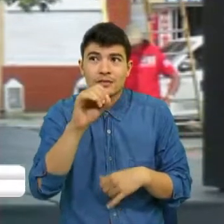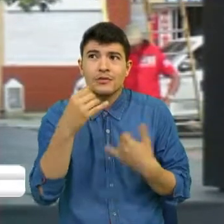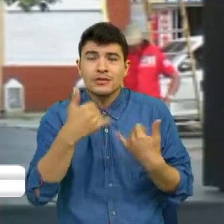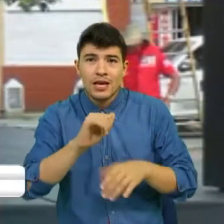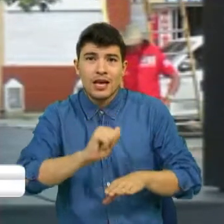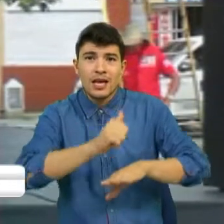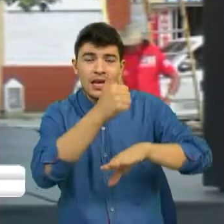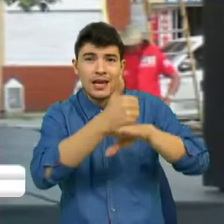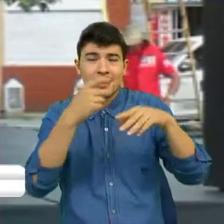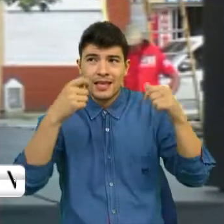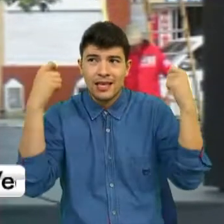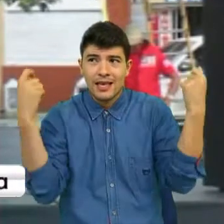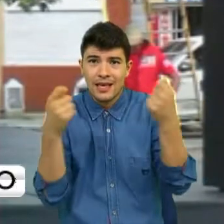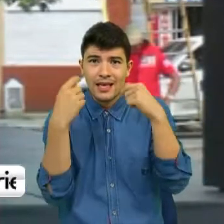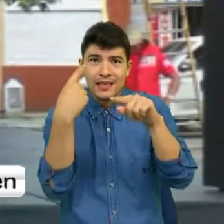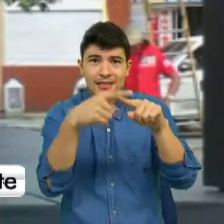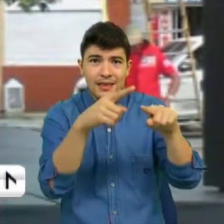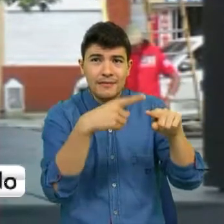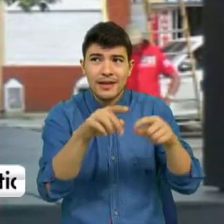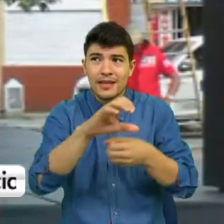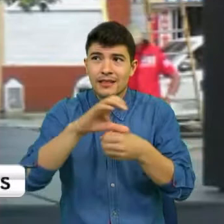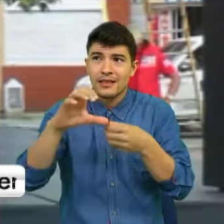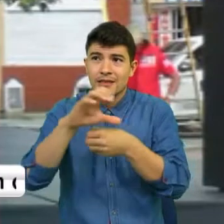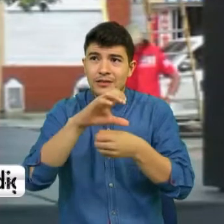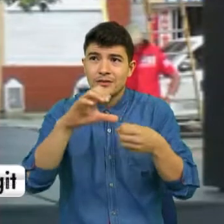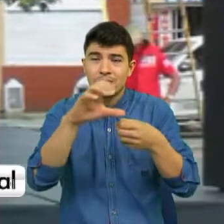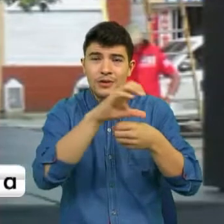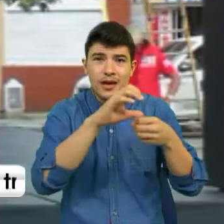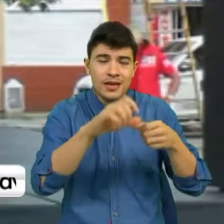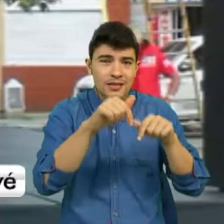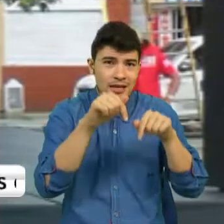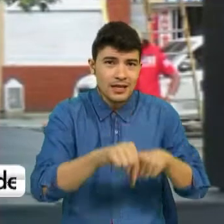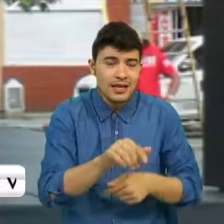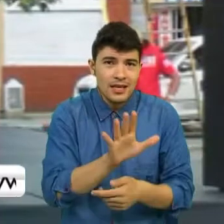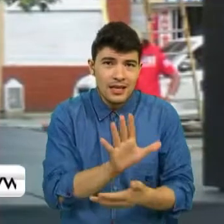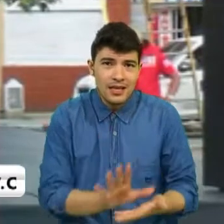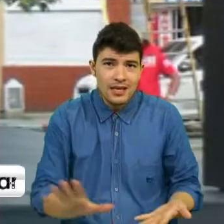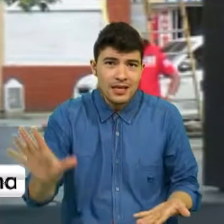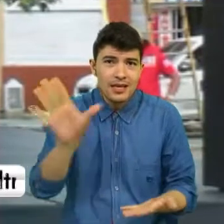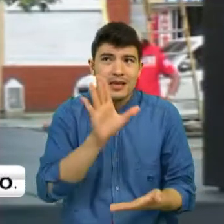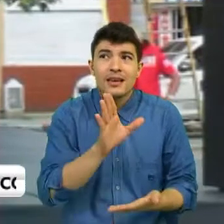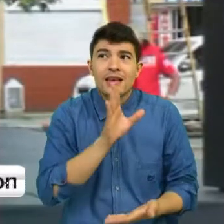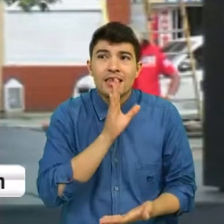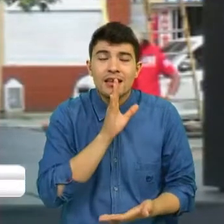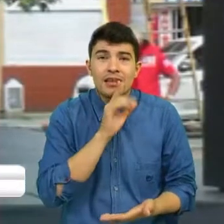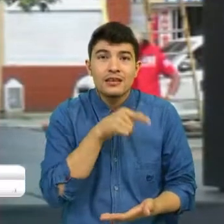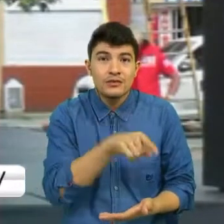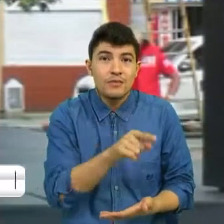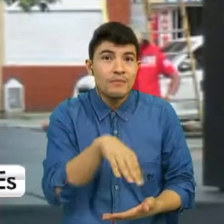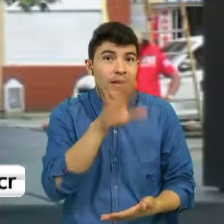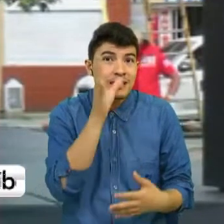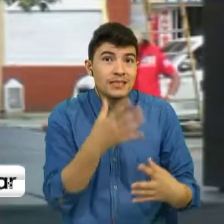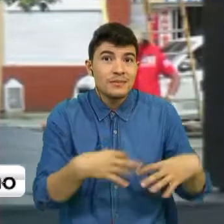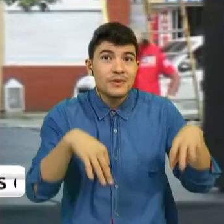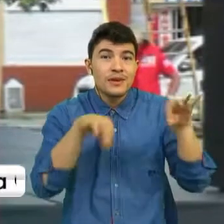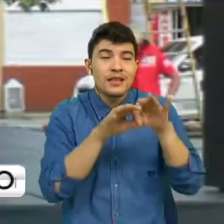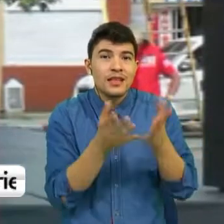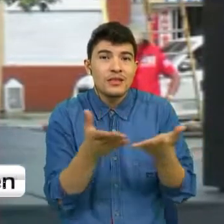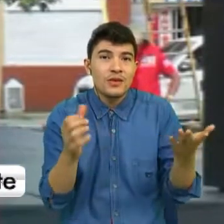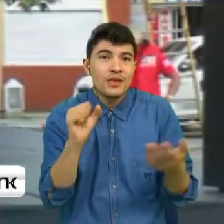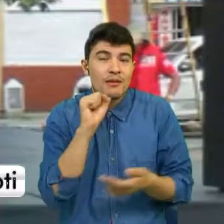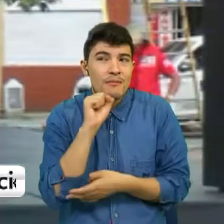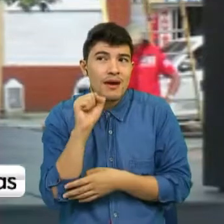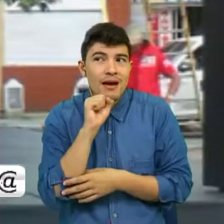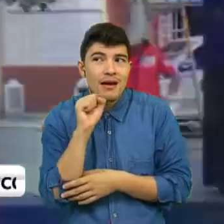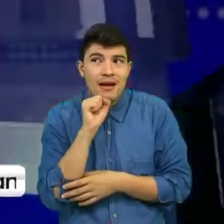de campaña en diferentes ciudades del departamento y del país, entre ellas, y la más importante, en Barranca